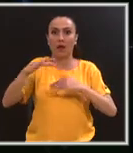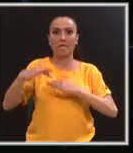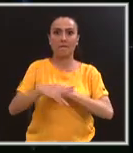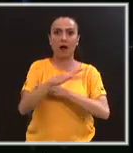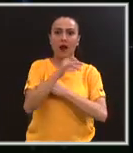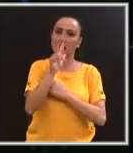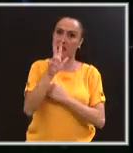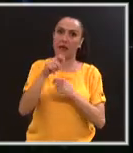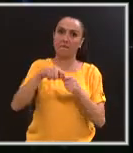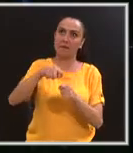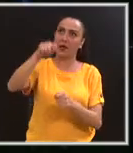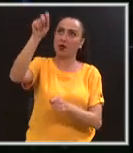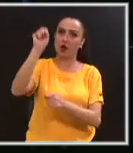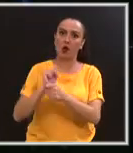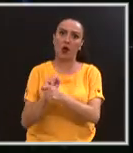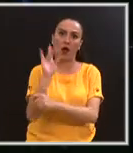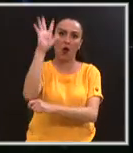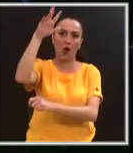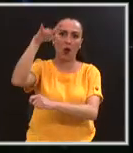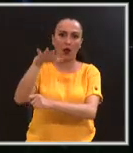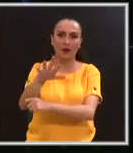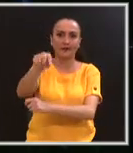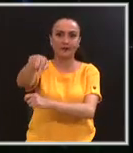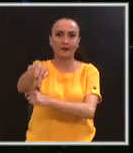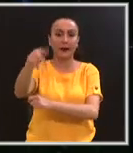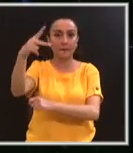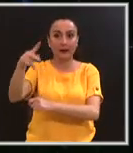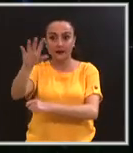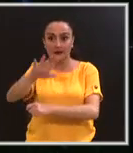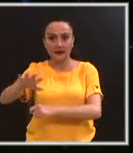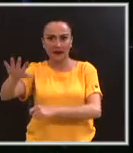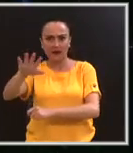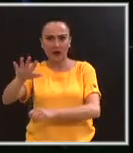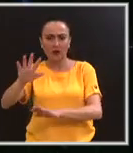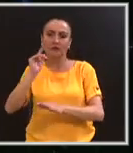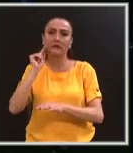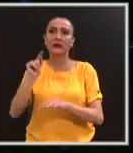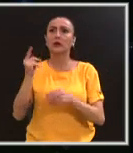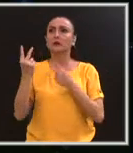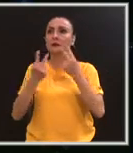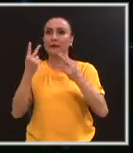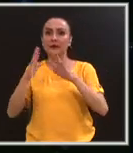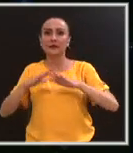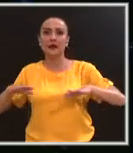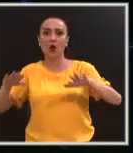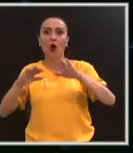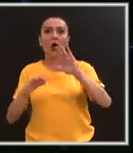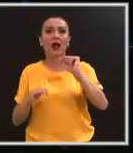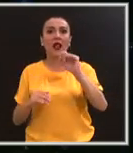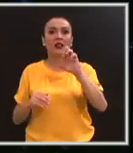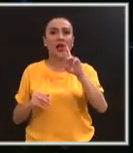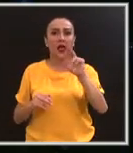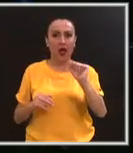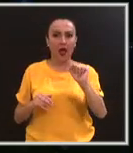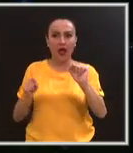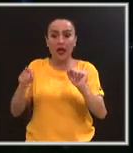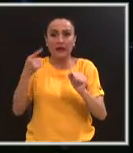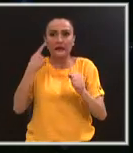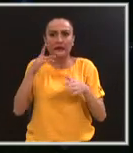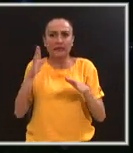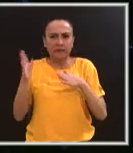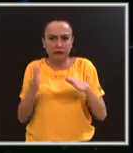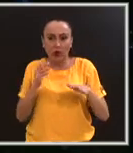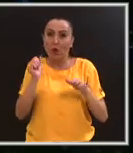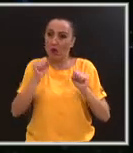los 3 m de altura en el Pacífico los vecinos de los alrededores de Caldera se preparan ante posibles